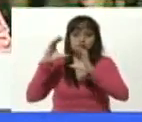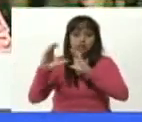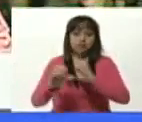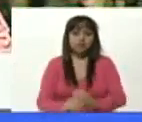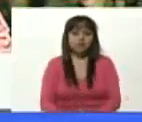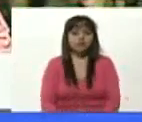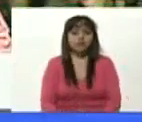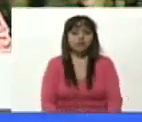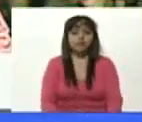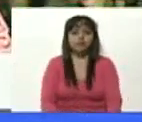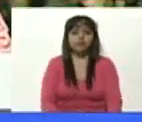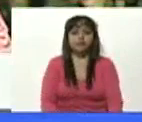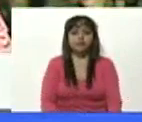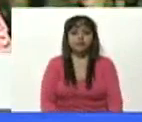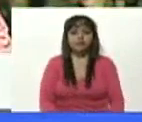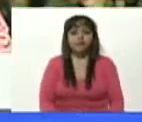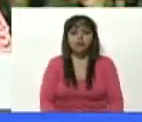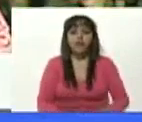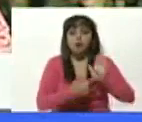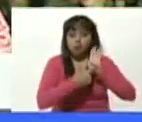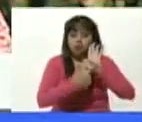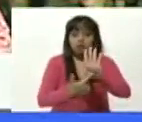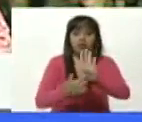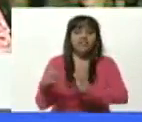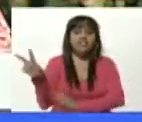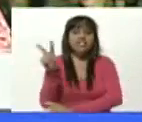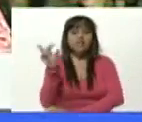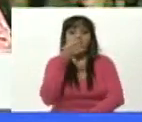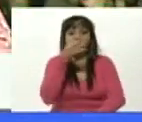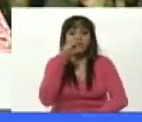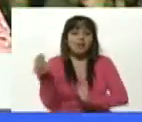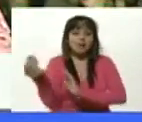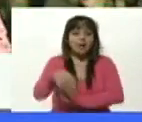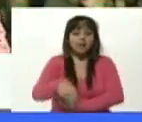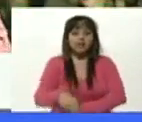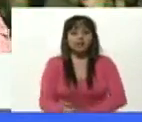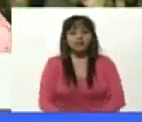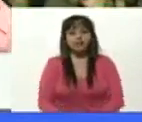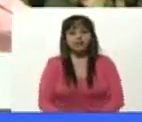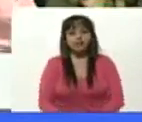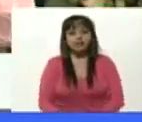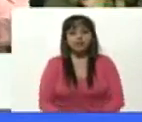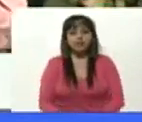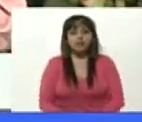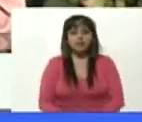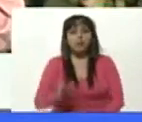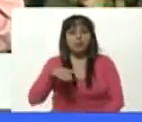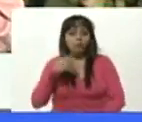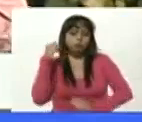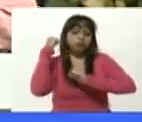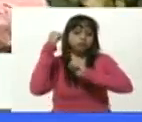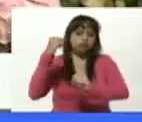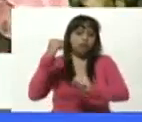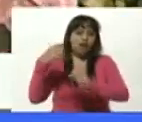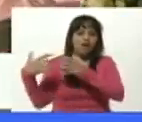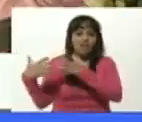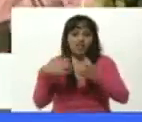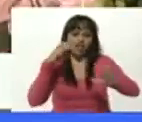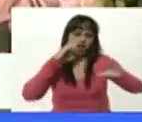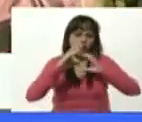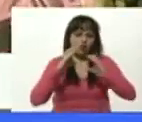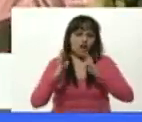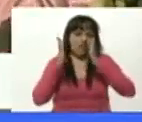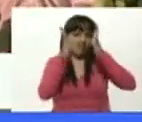a mostrar la Venezuela verde aún más. Vamos a ganar la batalla comunicacional entre la